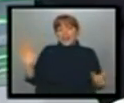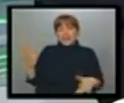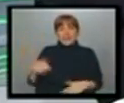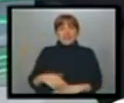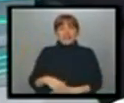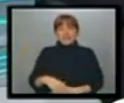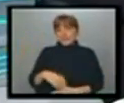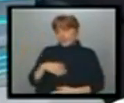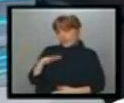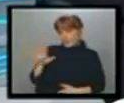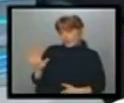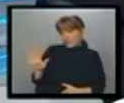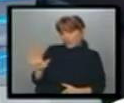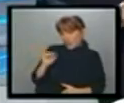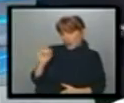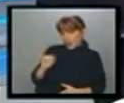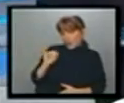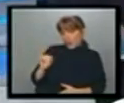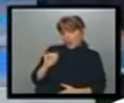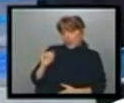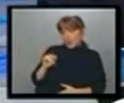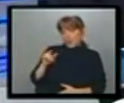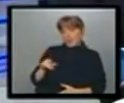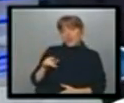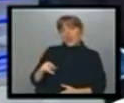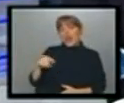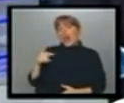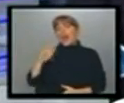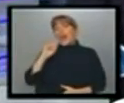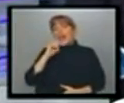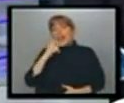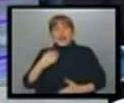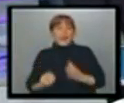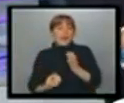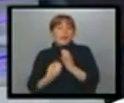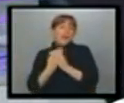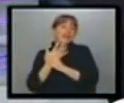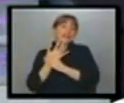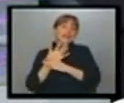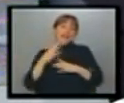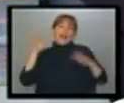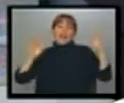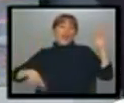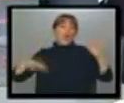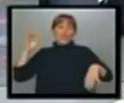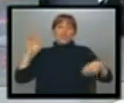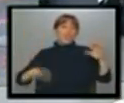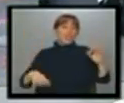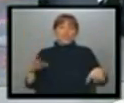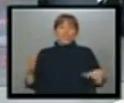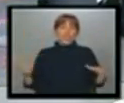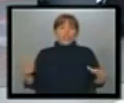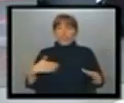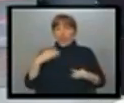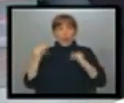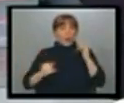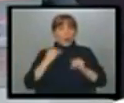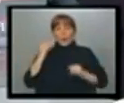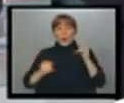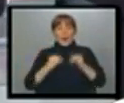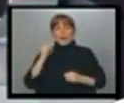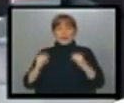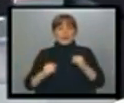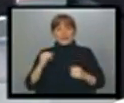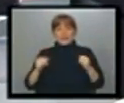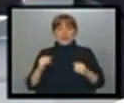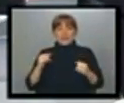¿Puedo disentir? ¿Qué pasa, Leo? ¿Qué, tenés calor? Es una linda mañana de otoño. Digamos, déjenme contarle a la gente que también,